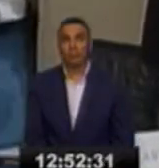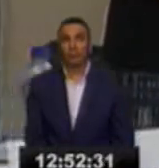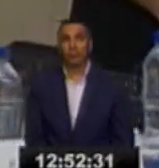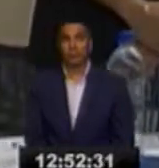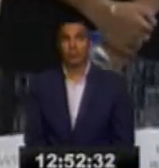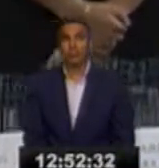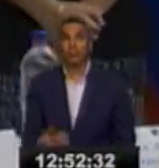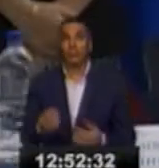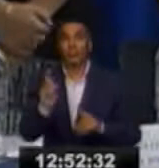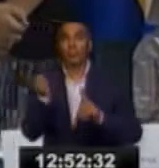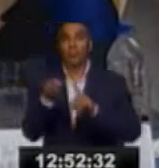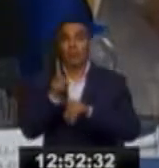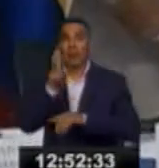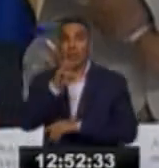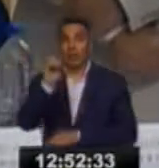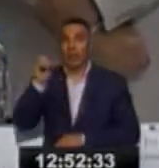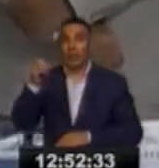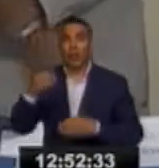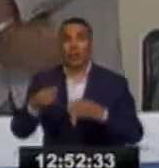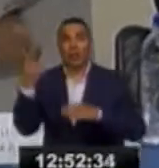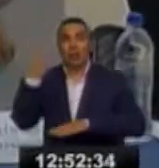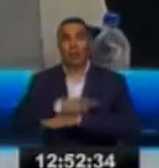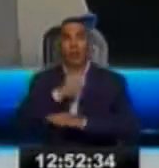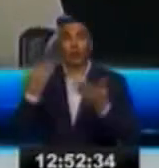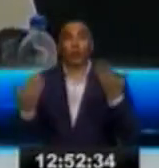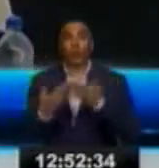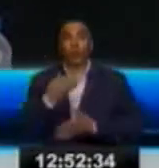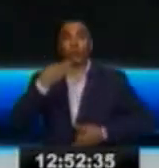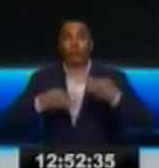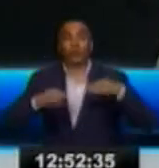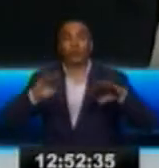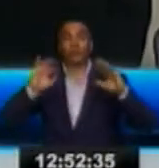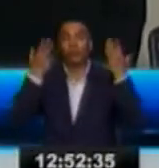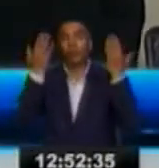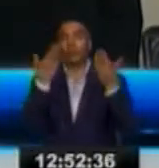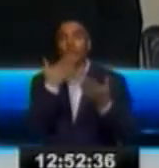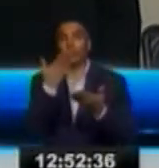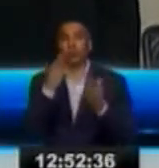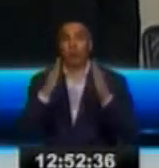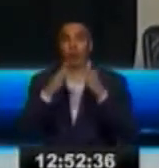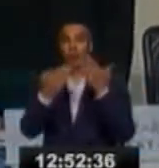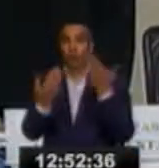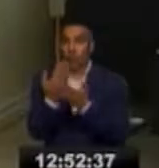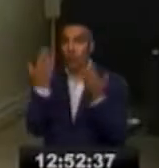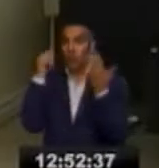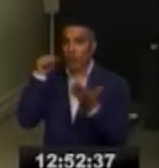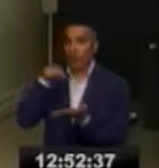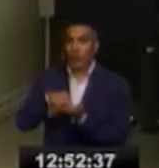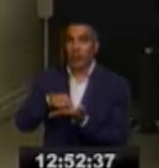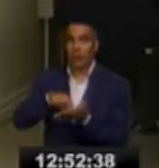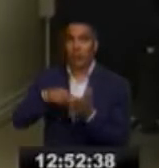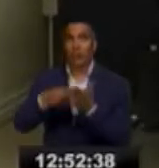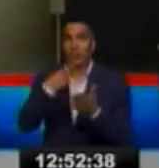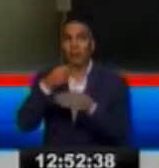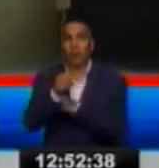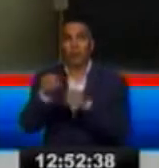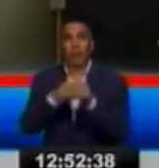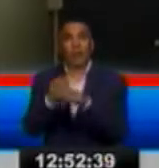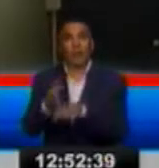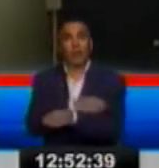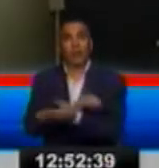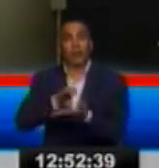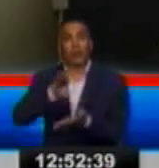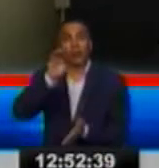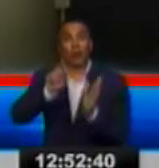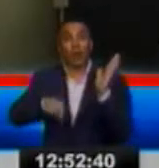Se cumplen los primeros 100 días de la nueva Corte Constitucional y lo celebran así, en Casa Nueva, en Guayaquil. Dejaron la sede anterior ubicada en el Colegio